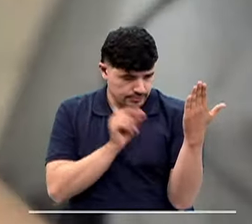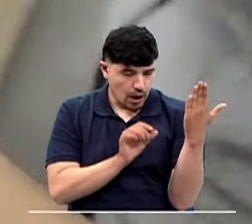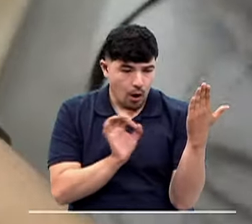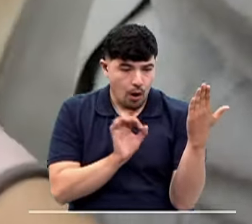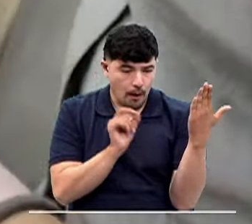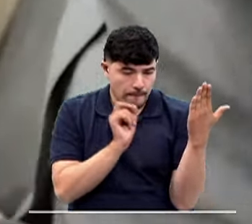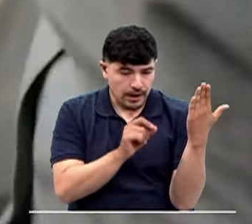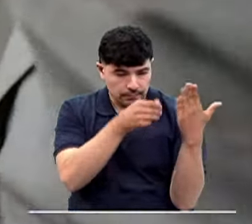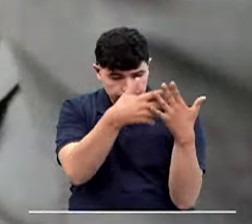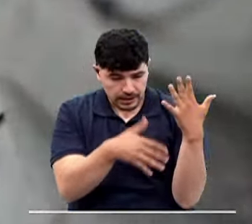lins raros